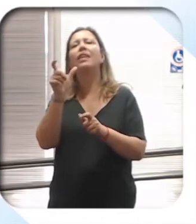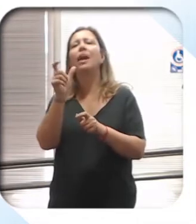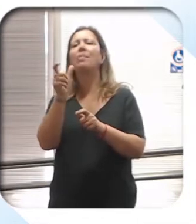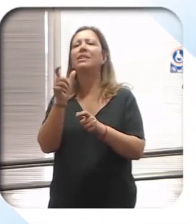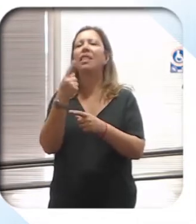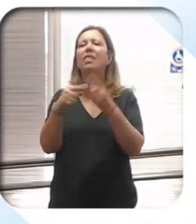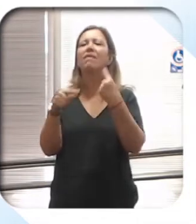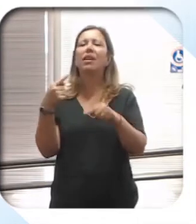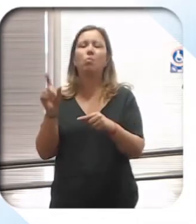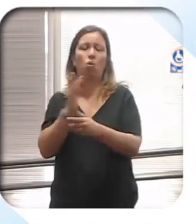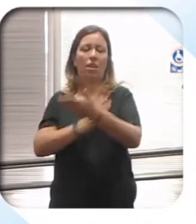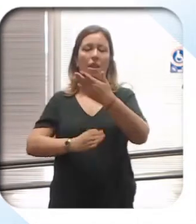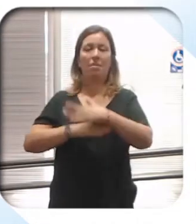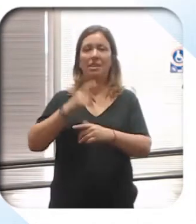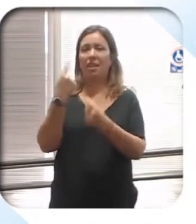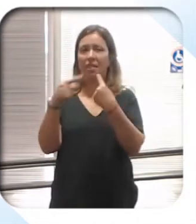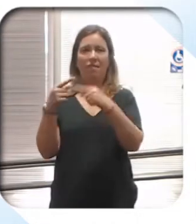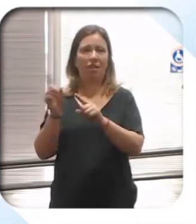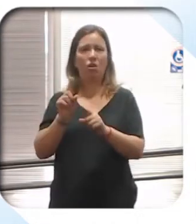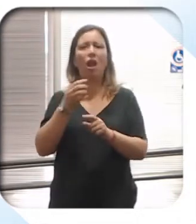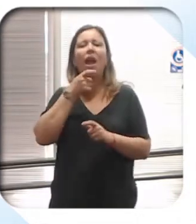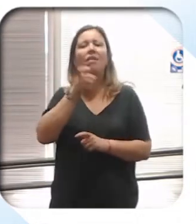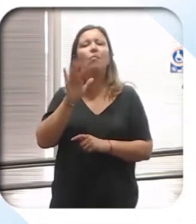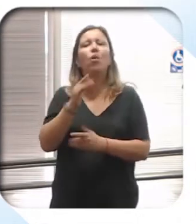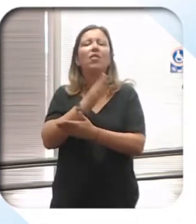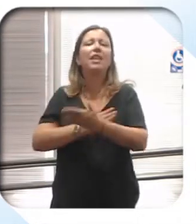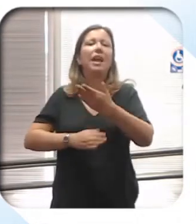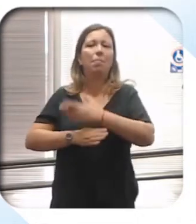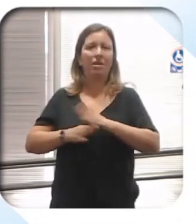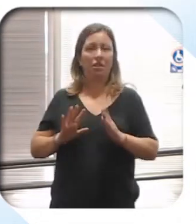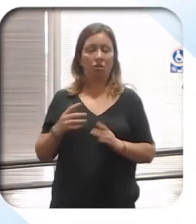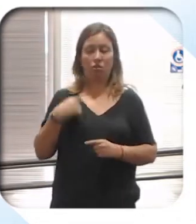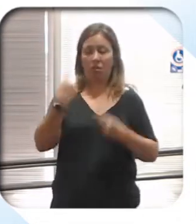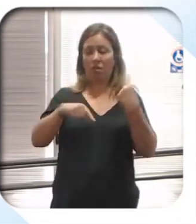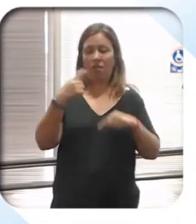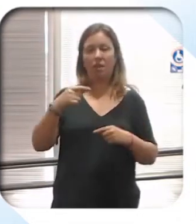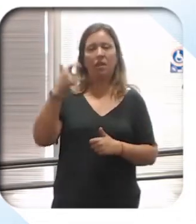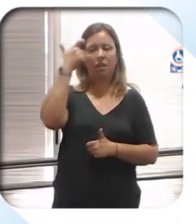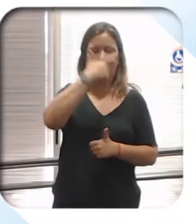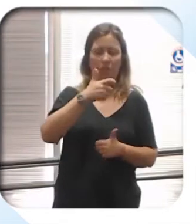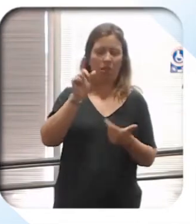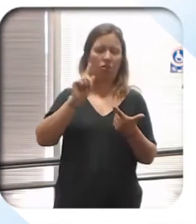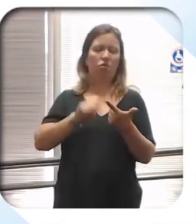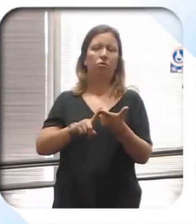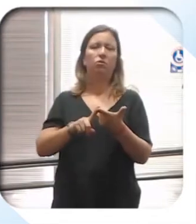de discapacidades. Y yo tengo, entre distintos pacientes que tengo, ciegos,